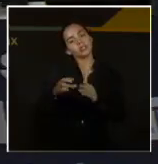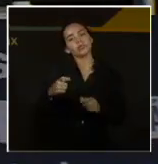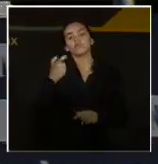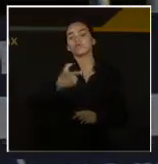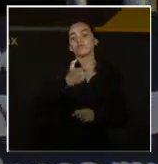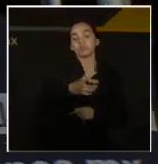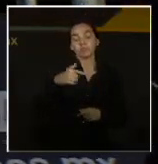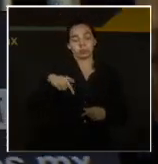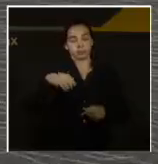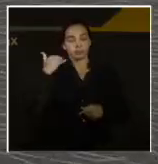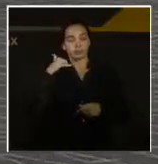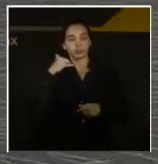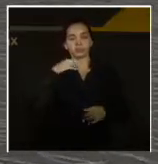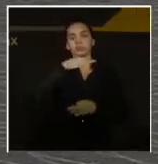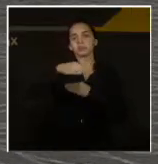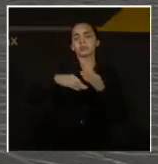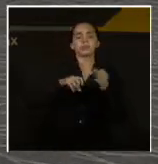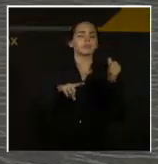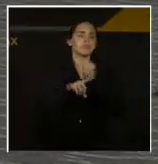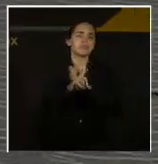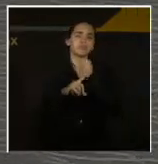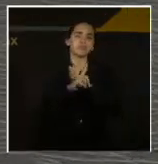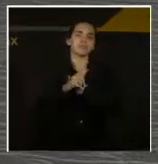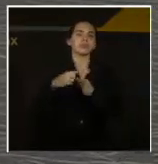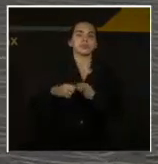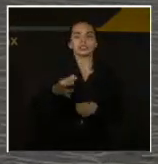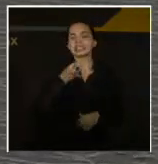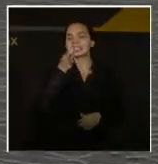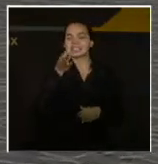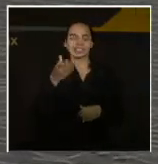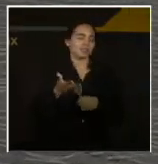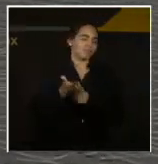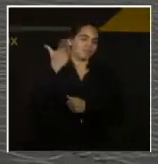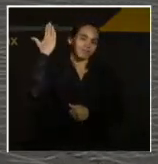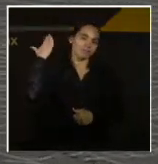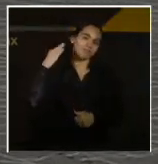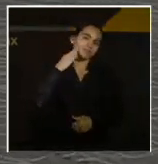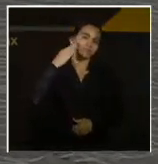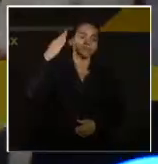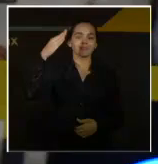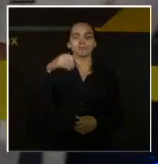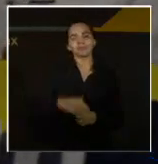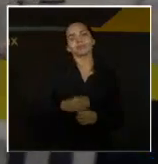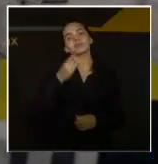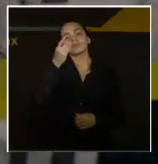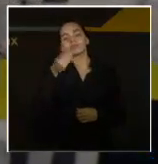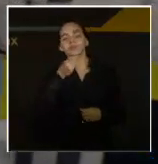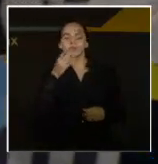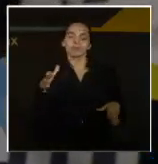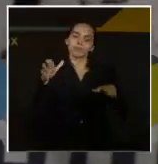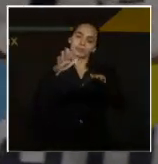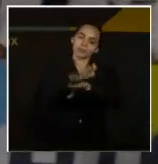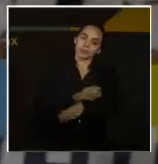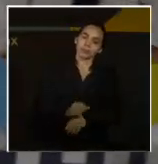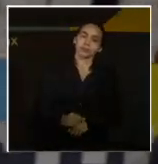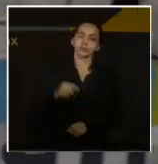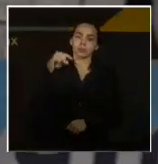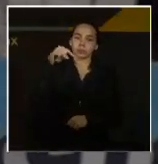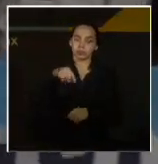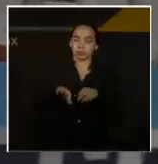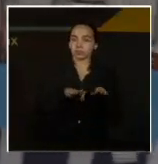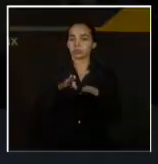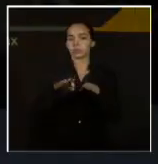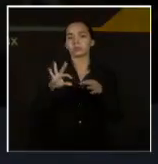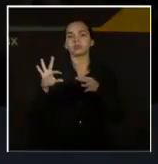de Yucatán. Que todos esos problemas que nos aquejan desde hace mucho tiempo y que nos dicen y nos dicen que se van a solucionar, hagamos un